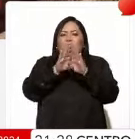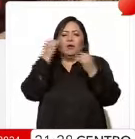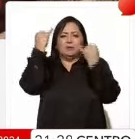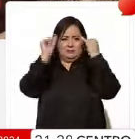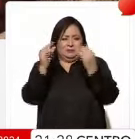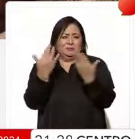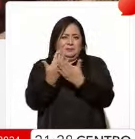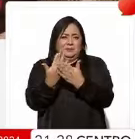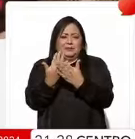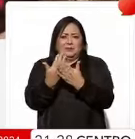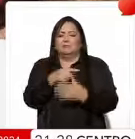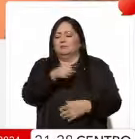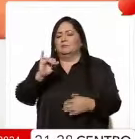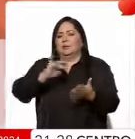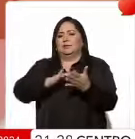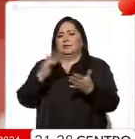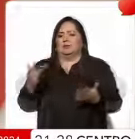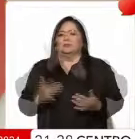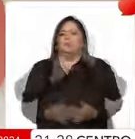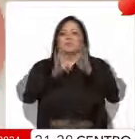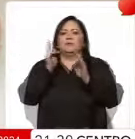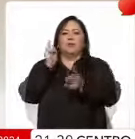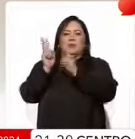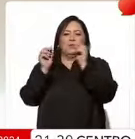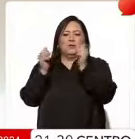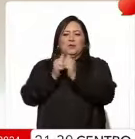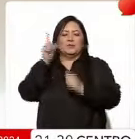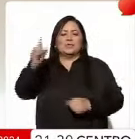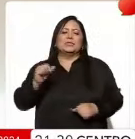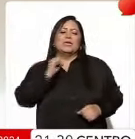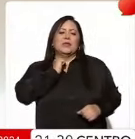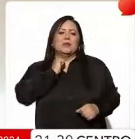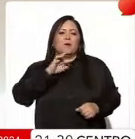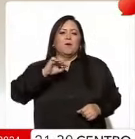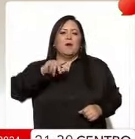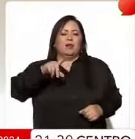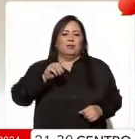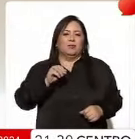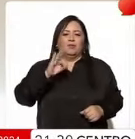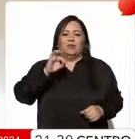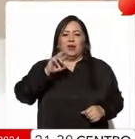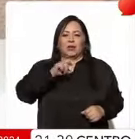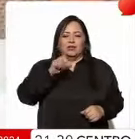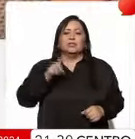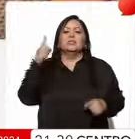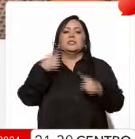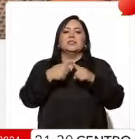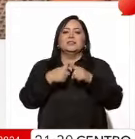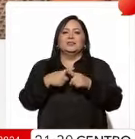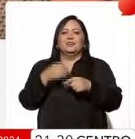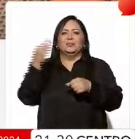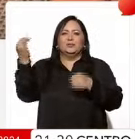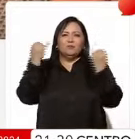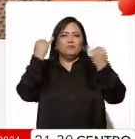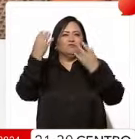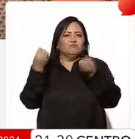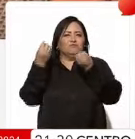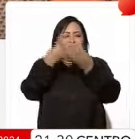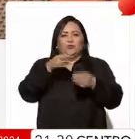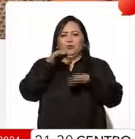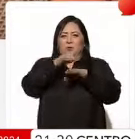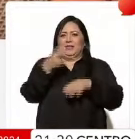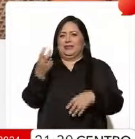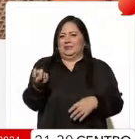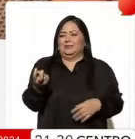Vamos a una pausa. Ya volvemos. Platicamos con el senador Waldo Fernández, quien nos estaba cerrando la idea, senador, sobre